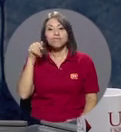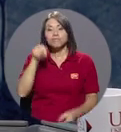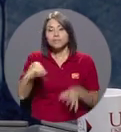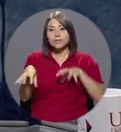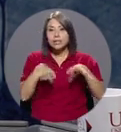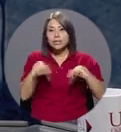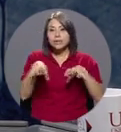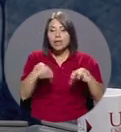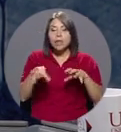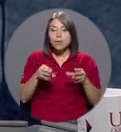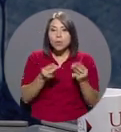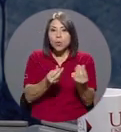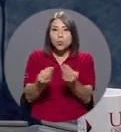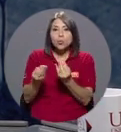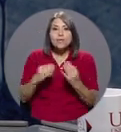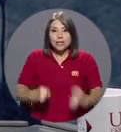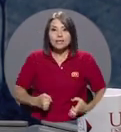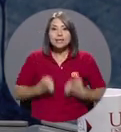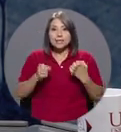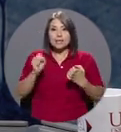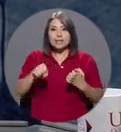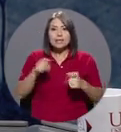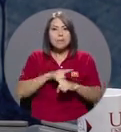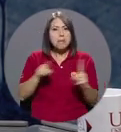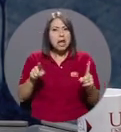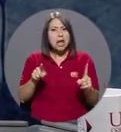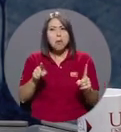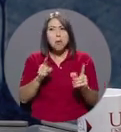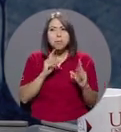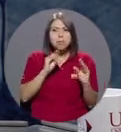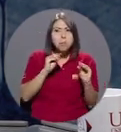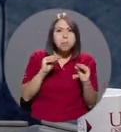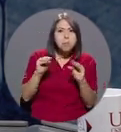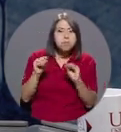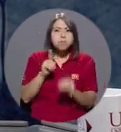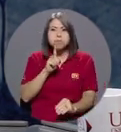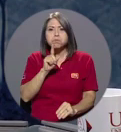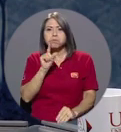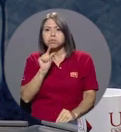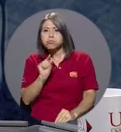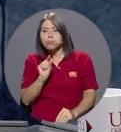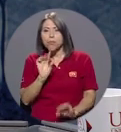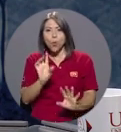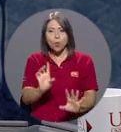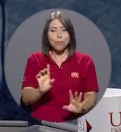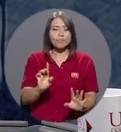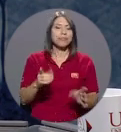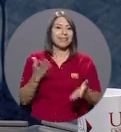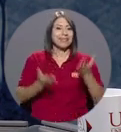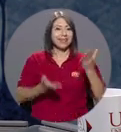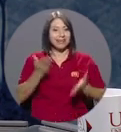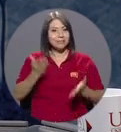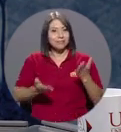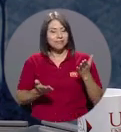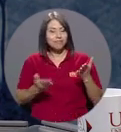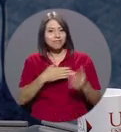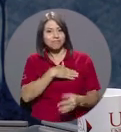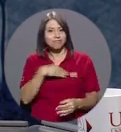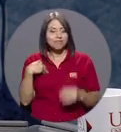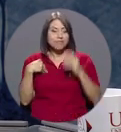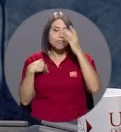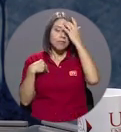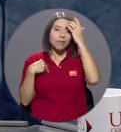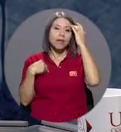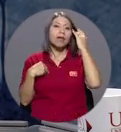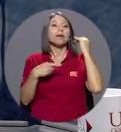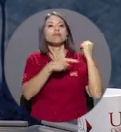sabemos que es una actividad productiva del país que existe, pero creo que poco se conversa sobre ella. Y tal vez inicialmente me